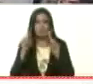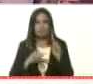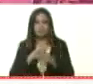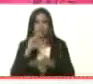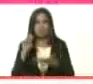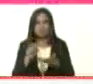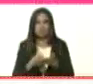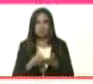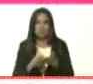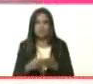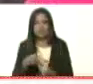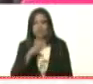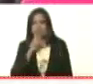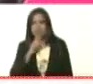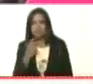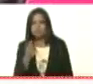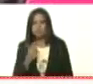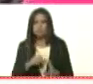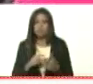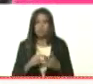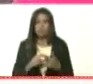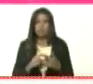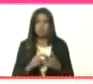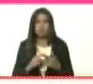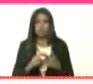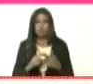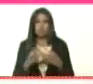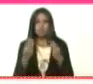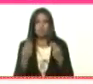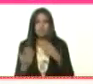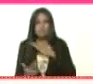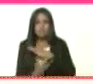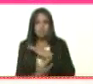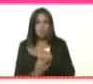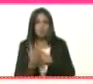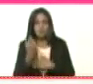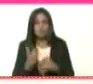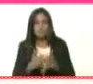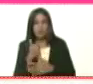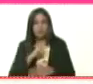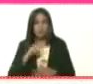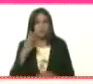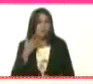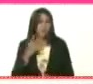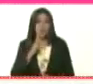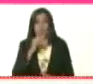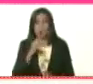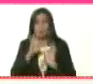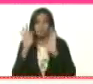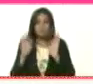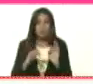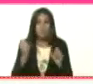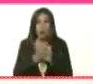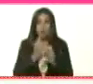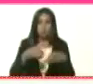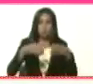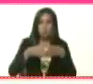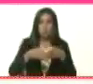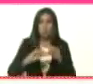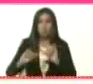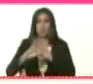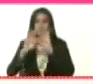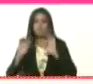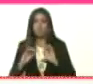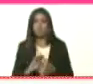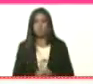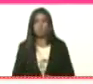tan complejo y que demanda mucha tecnología, si no fuese por la clase trabajadora